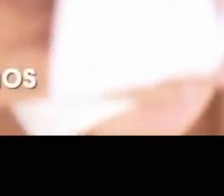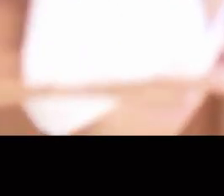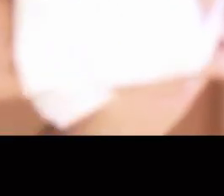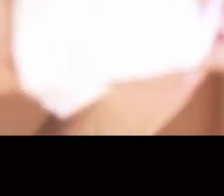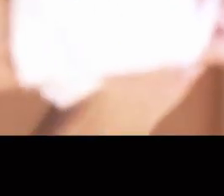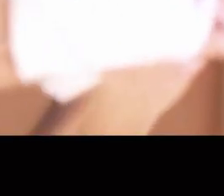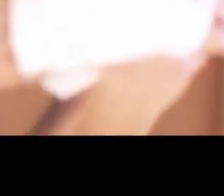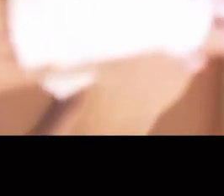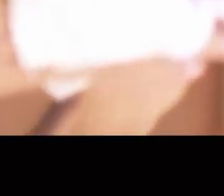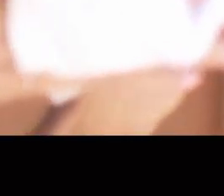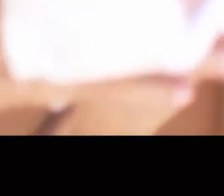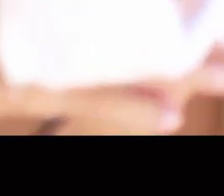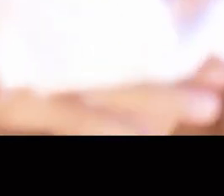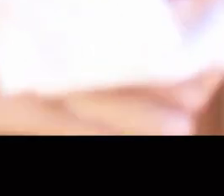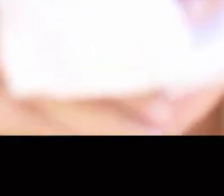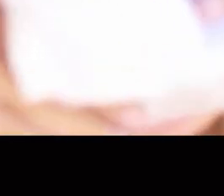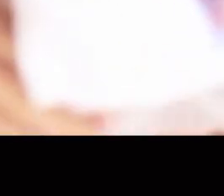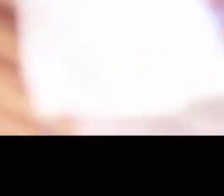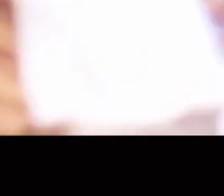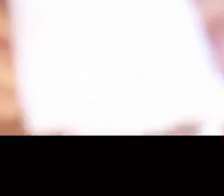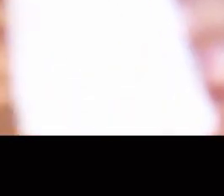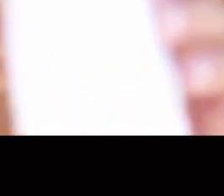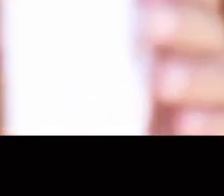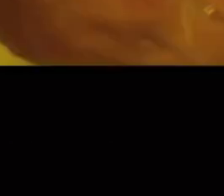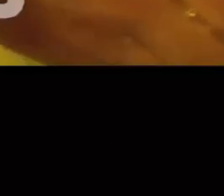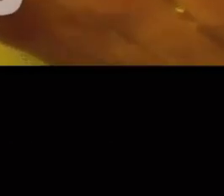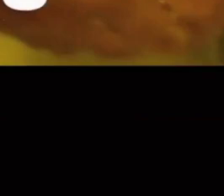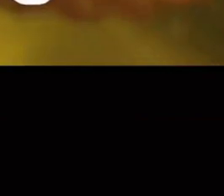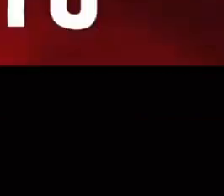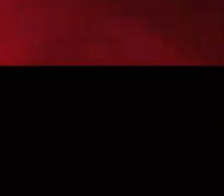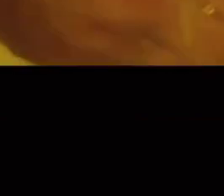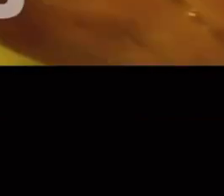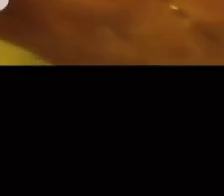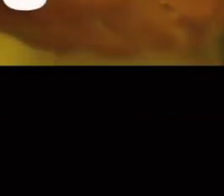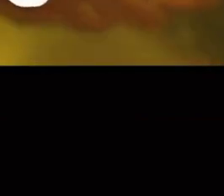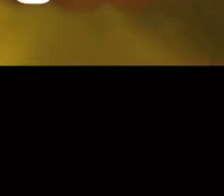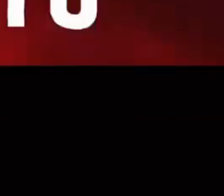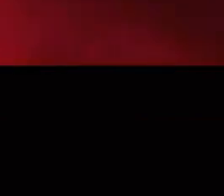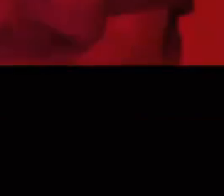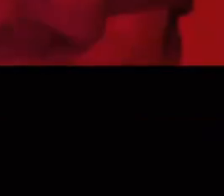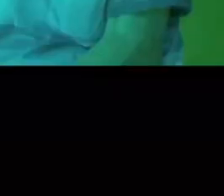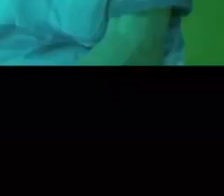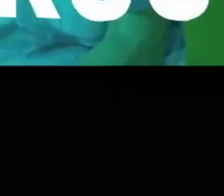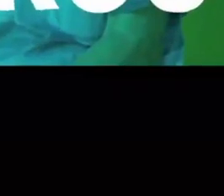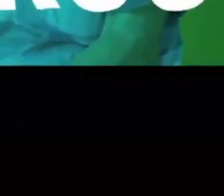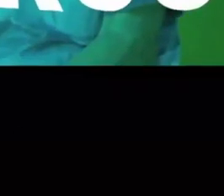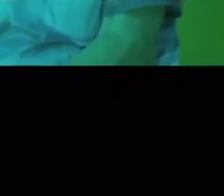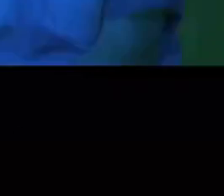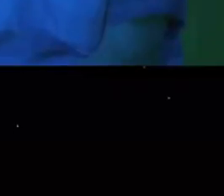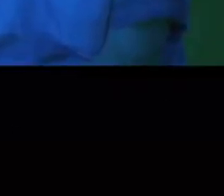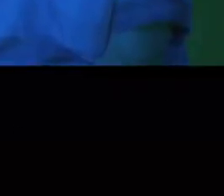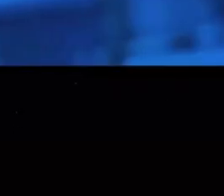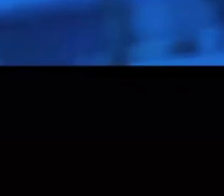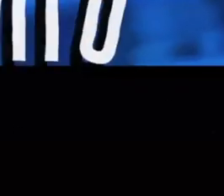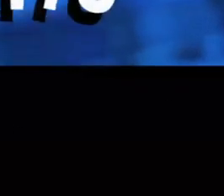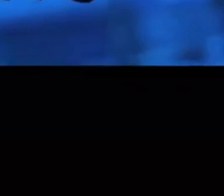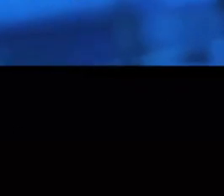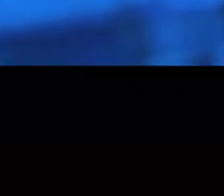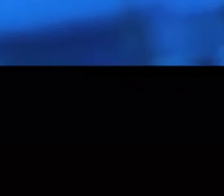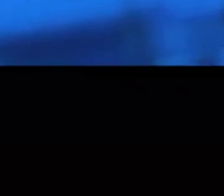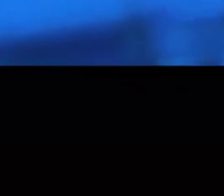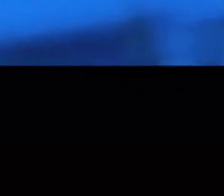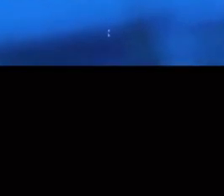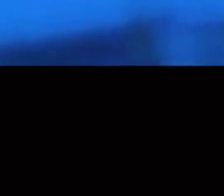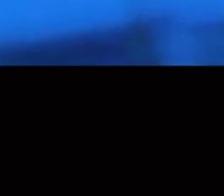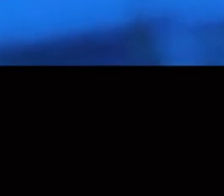las manos con una toalla limpia y terminaste. Al coronavirus, así yo le evito, así yo le evito. Al